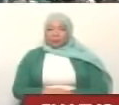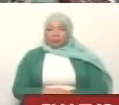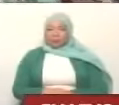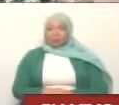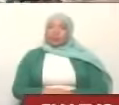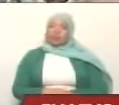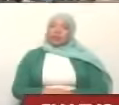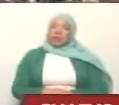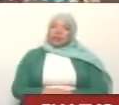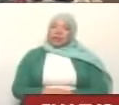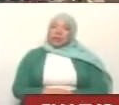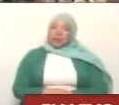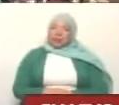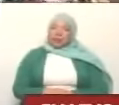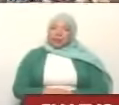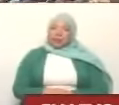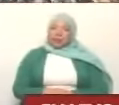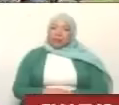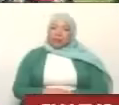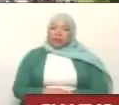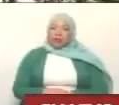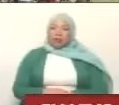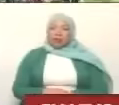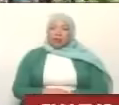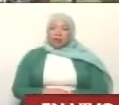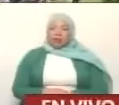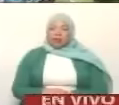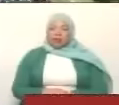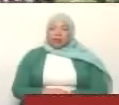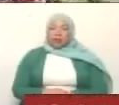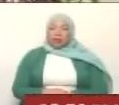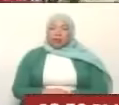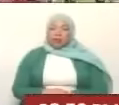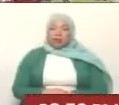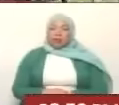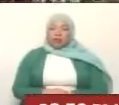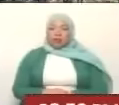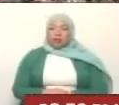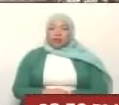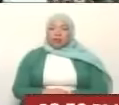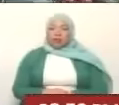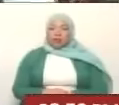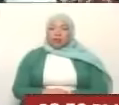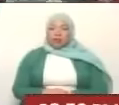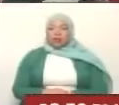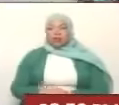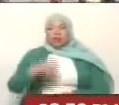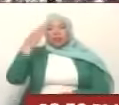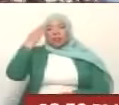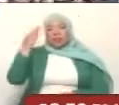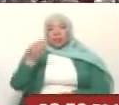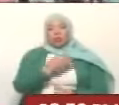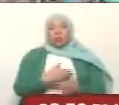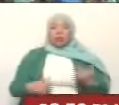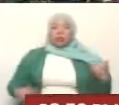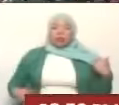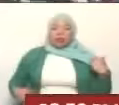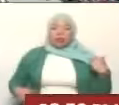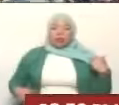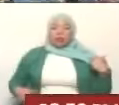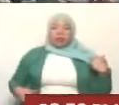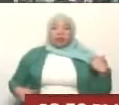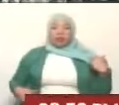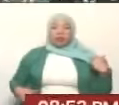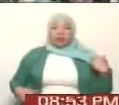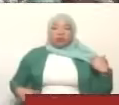Y entonces vamos a ver la gente de Viscocuy. ¿Qué me dice la gente de Viscocuy? Saludos, presidente. Pues